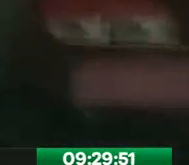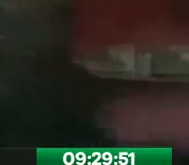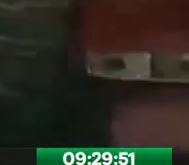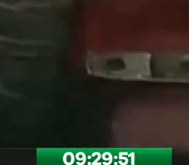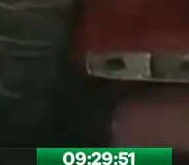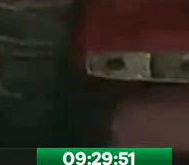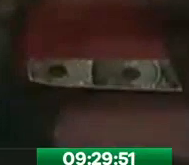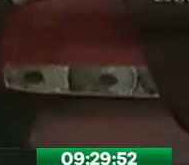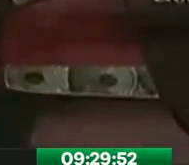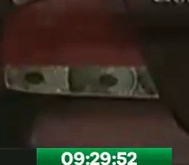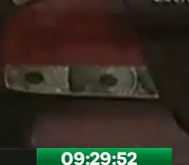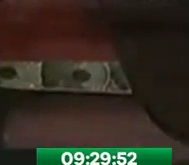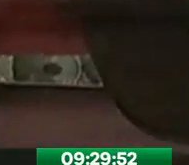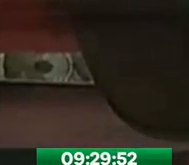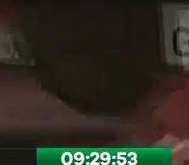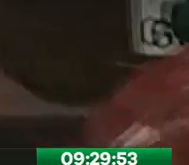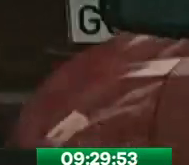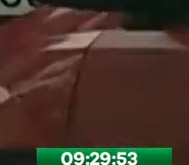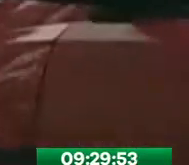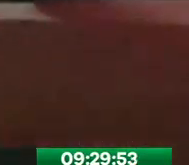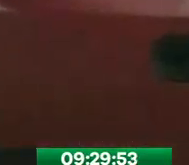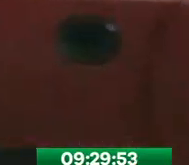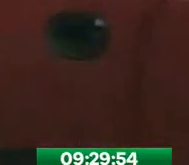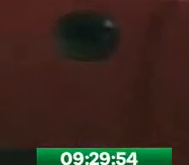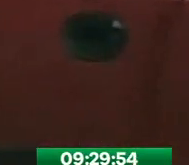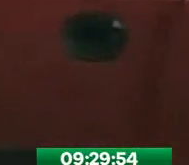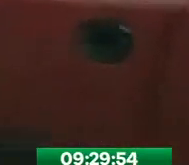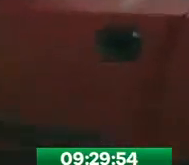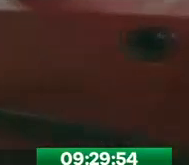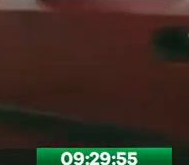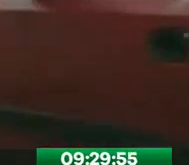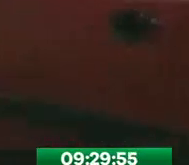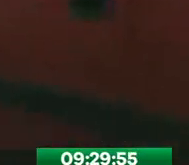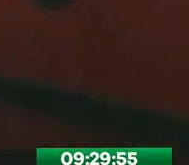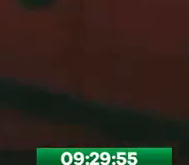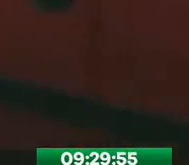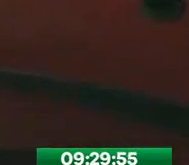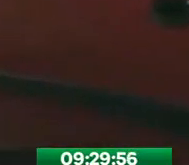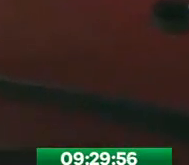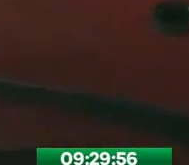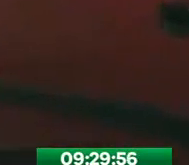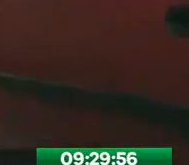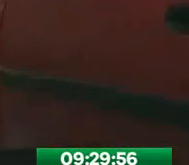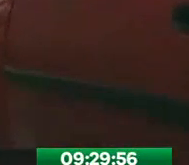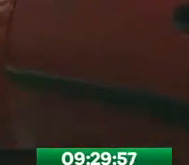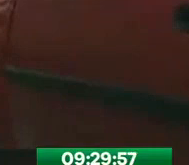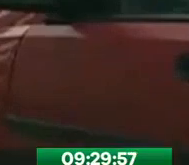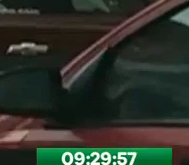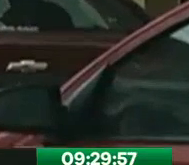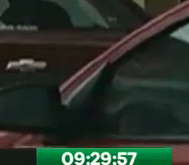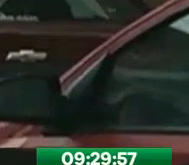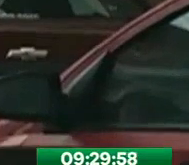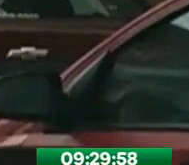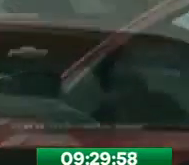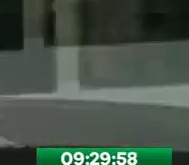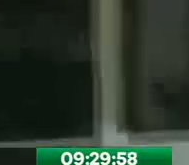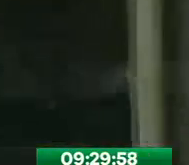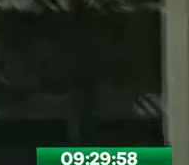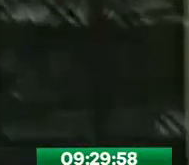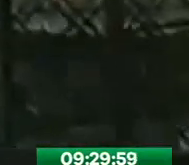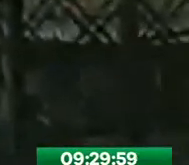el expreso este que hace el bus escolar, sino también algunos otros autos más. Y